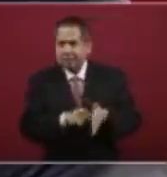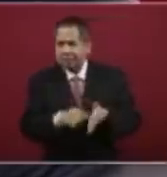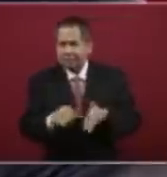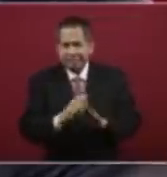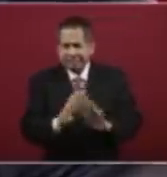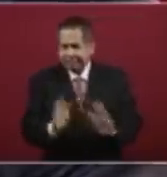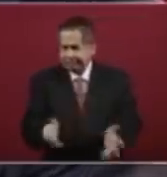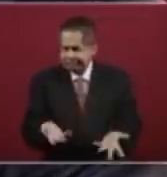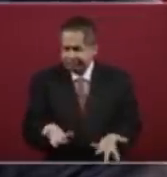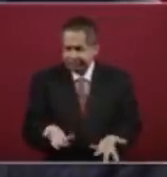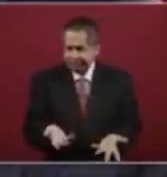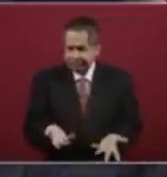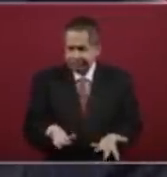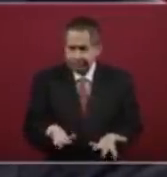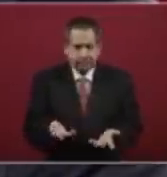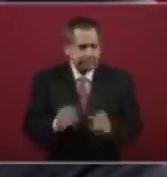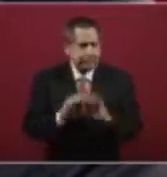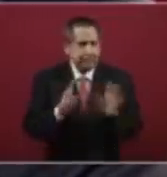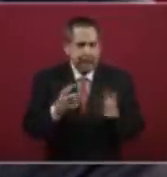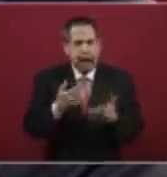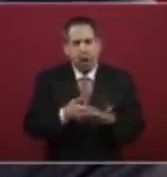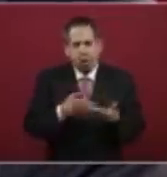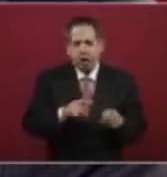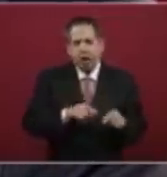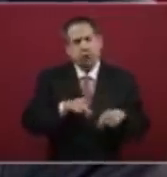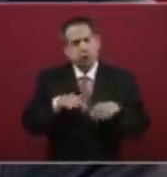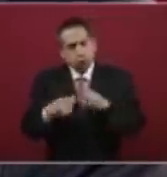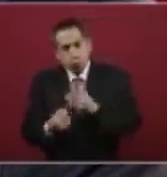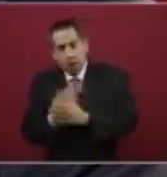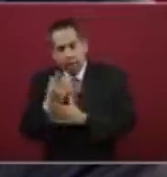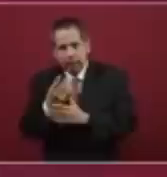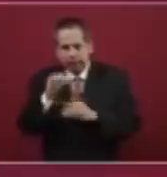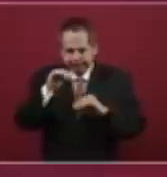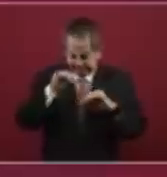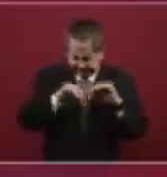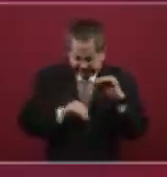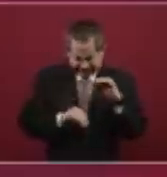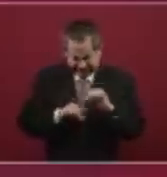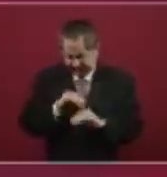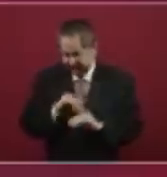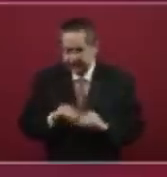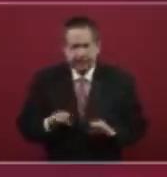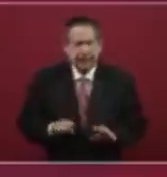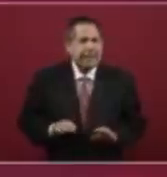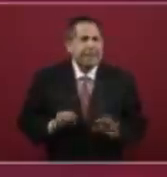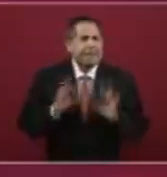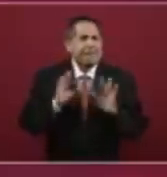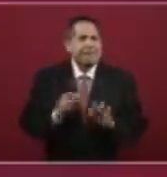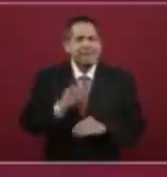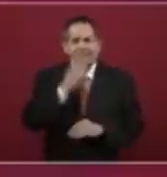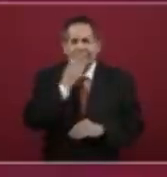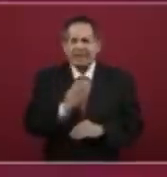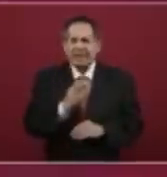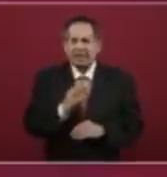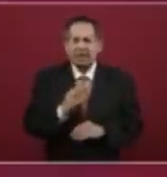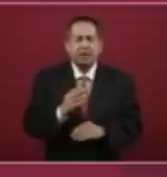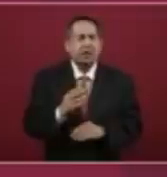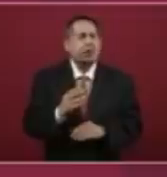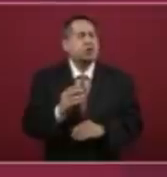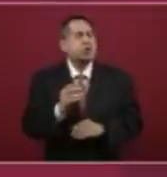pues que quede bien que no